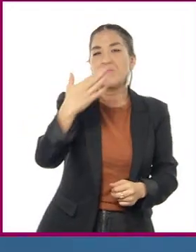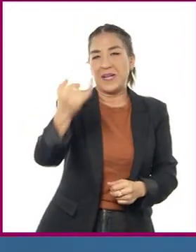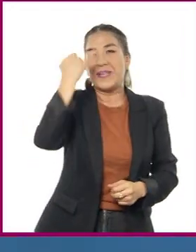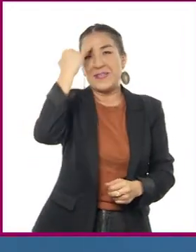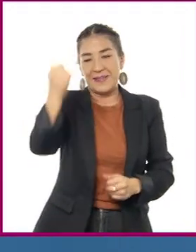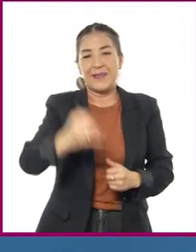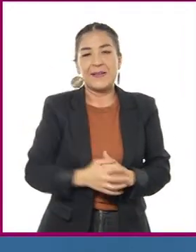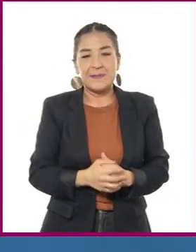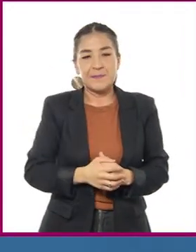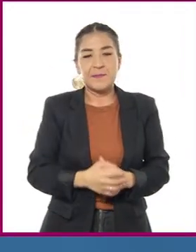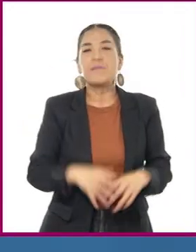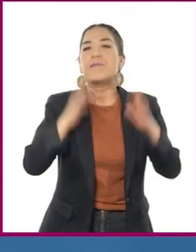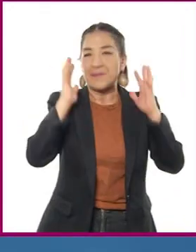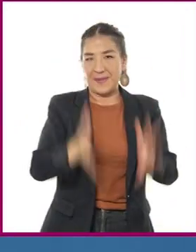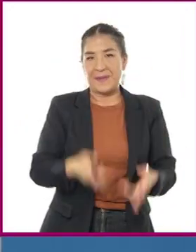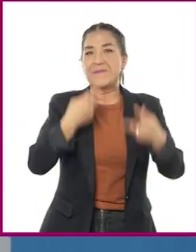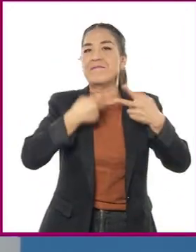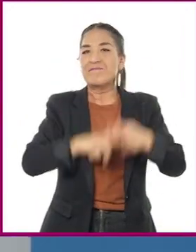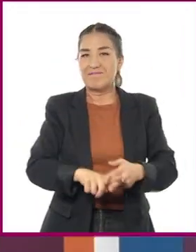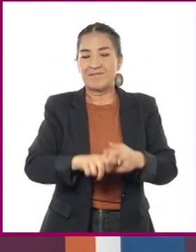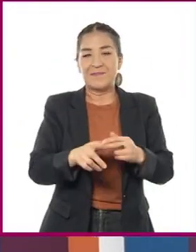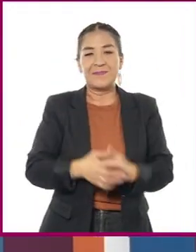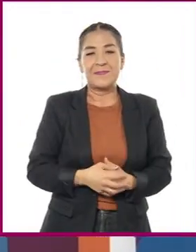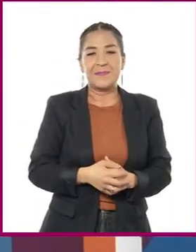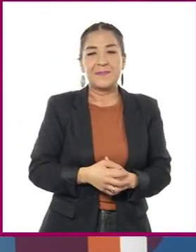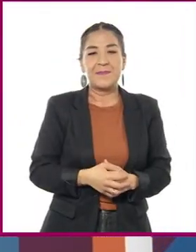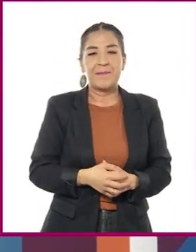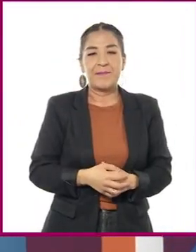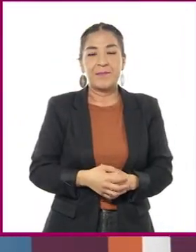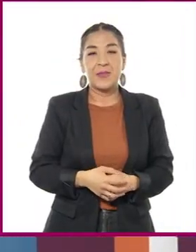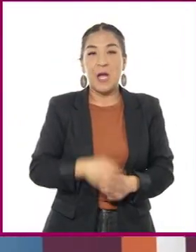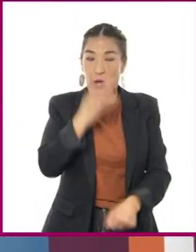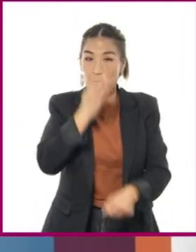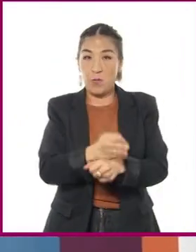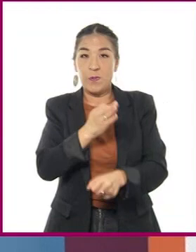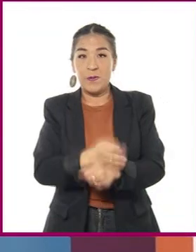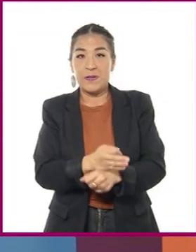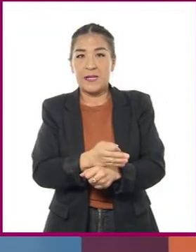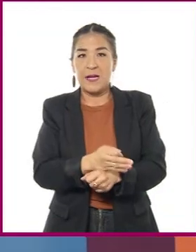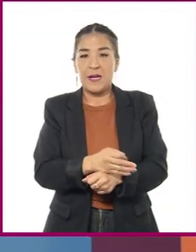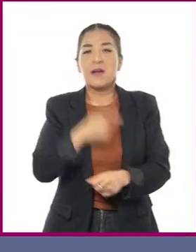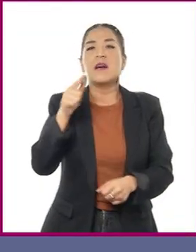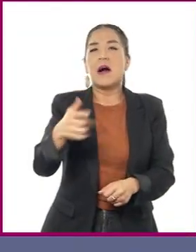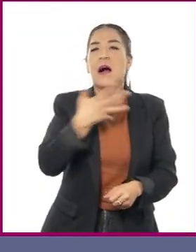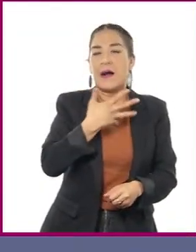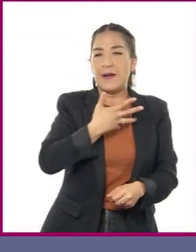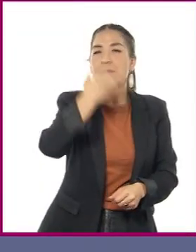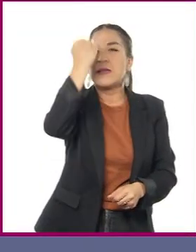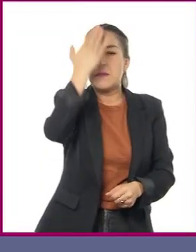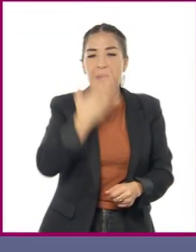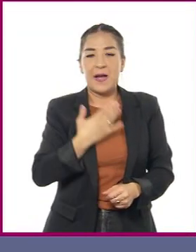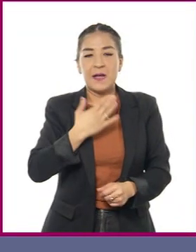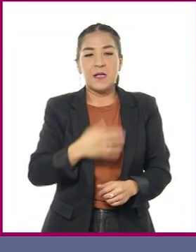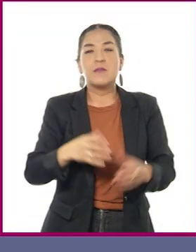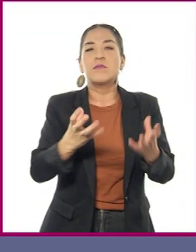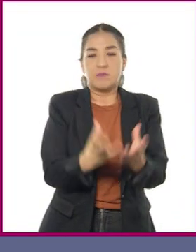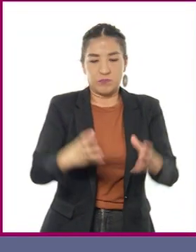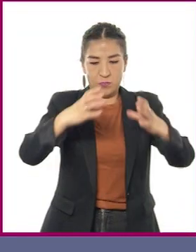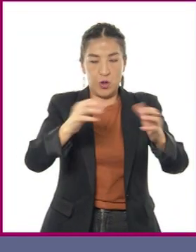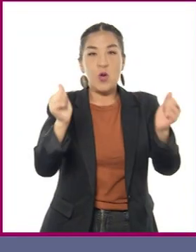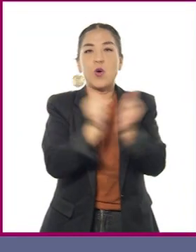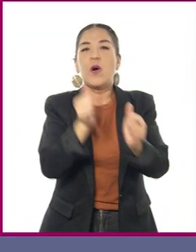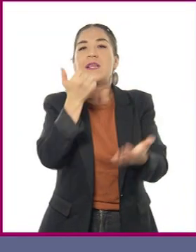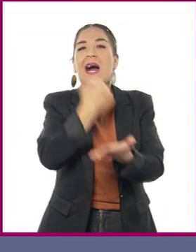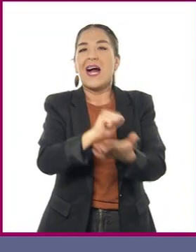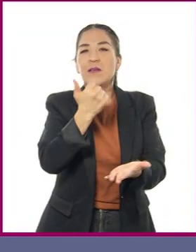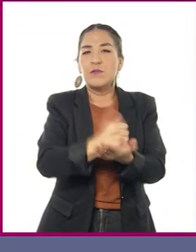idea. Pues iniciemos, maestra. A continuación, tenemos una imagen de un saco con arroz. ¿A